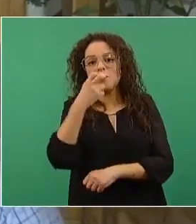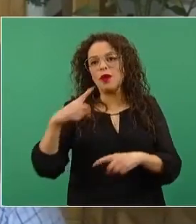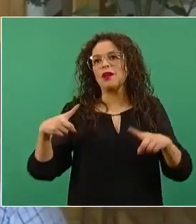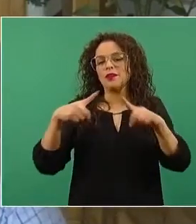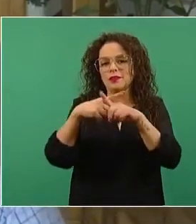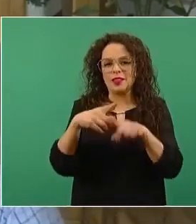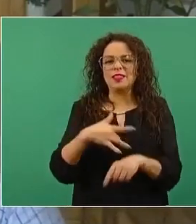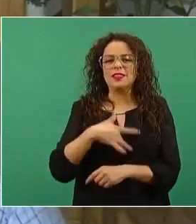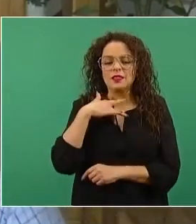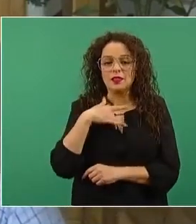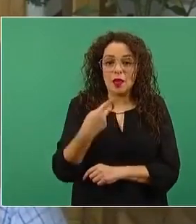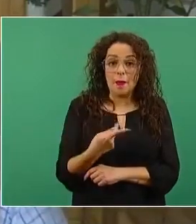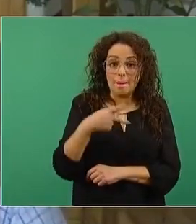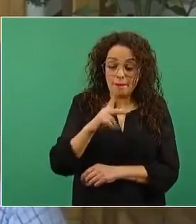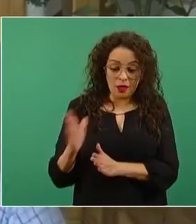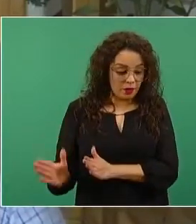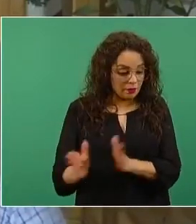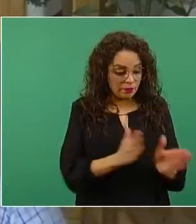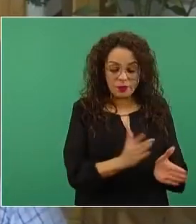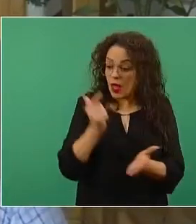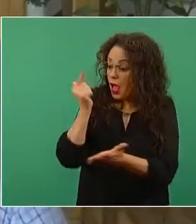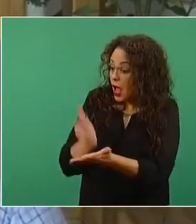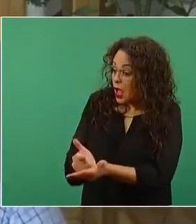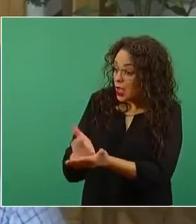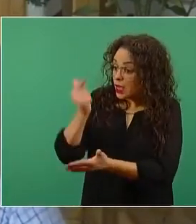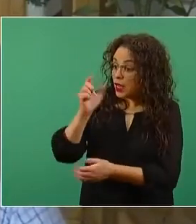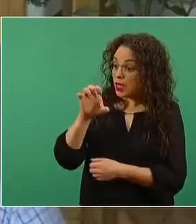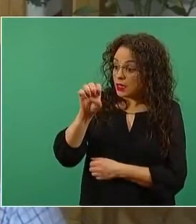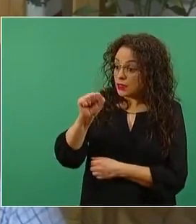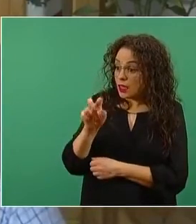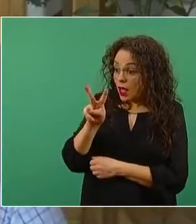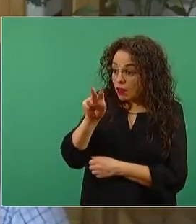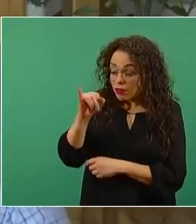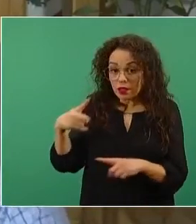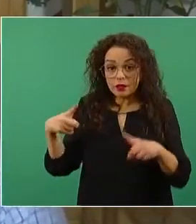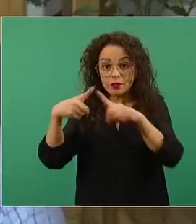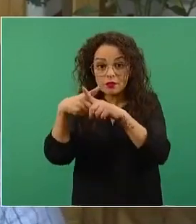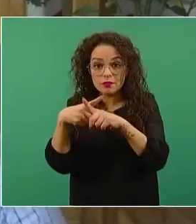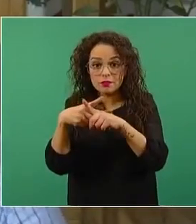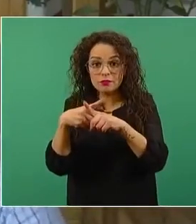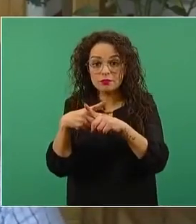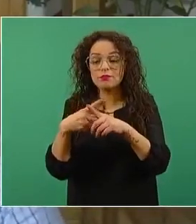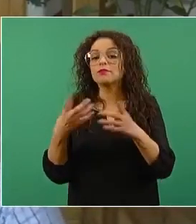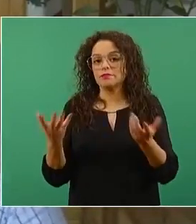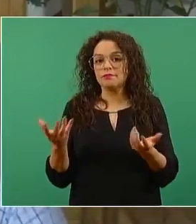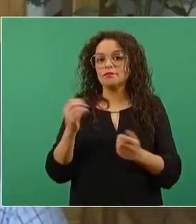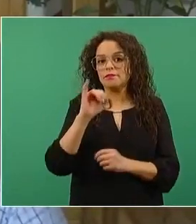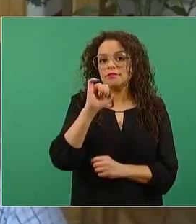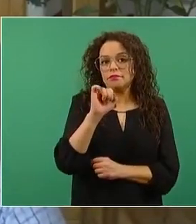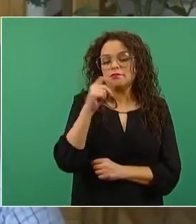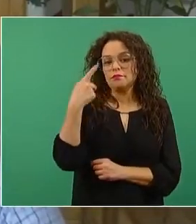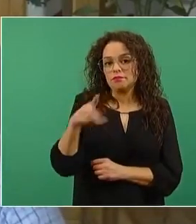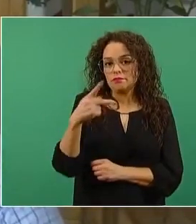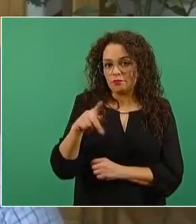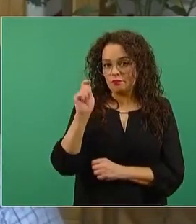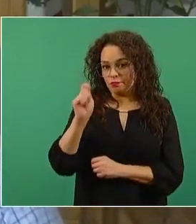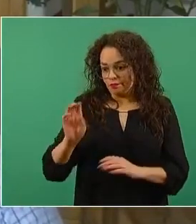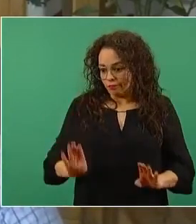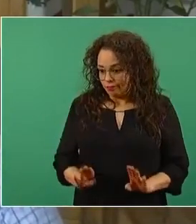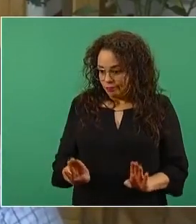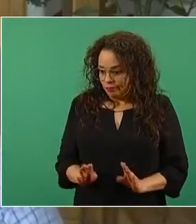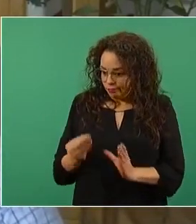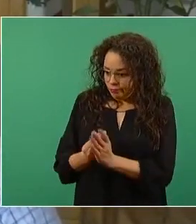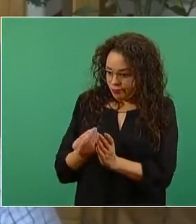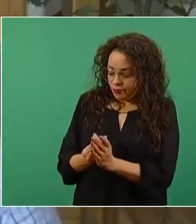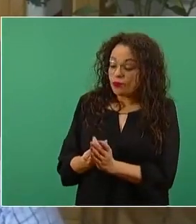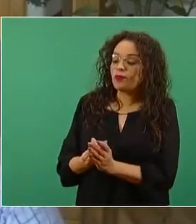los ESAVIS graves, que producen sí una afectación que bajo el marco de la clasificación pone en